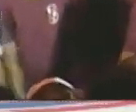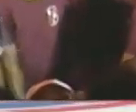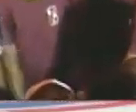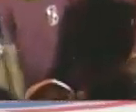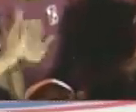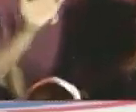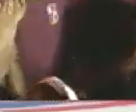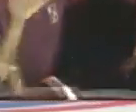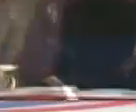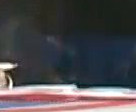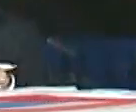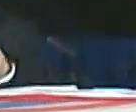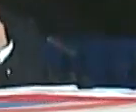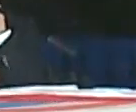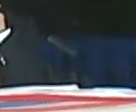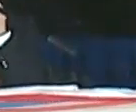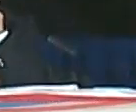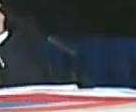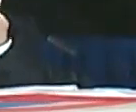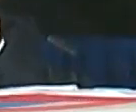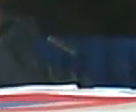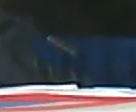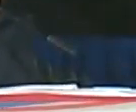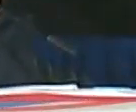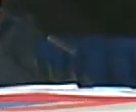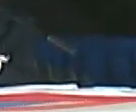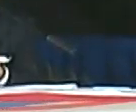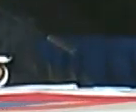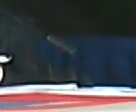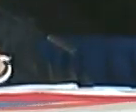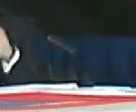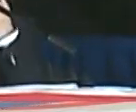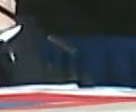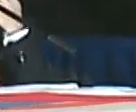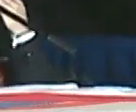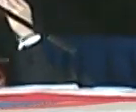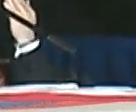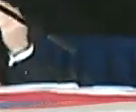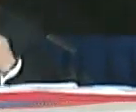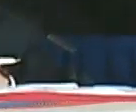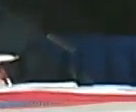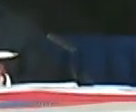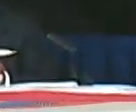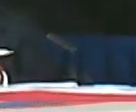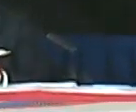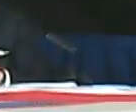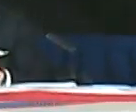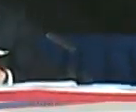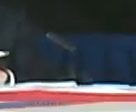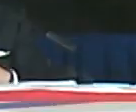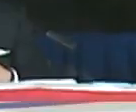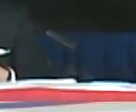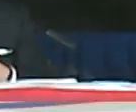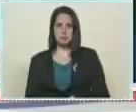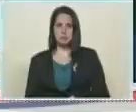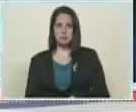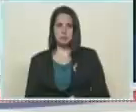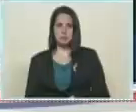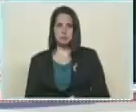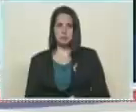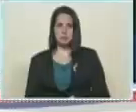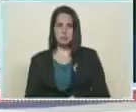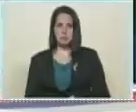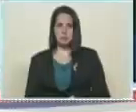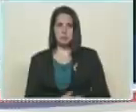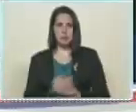Carabobo, y desde Carabobo a todo el pueblo de Venezuela. Estamos en cadena nacional de radio y televisión